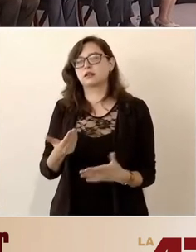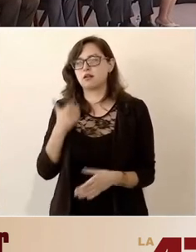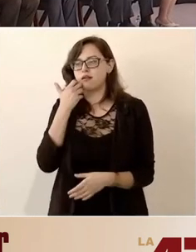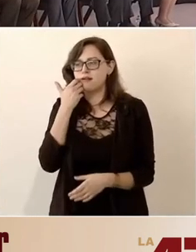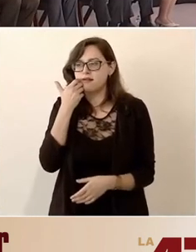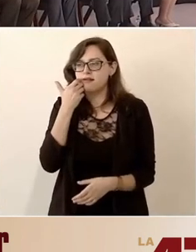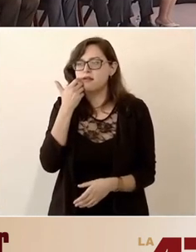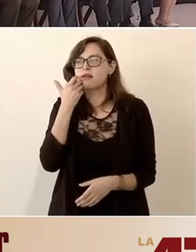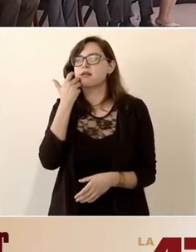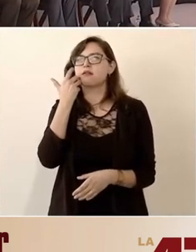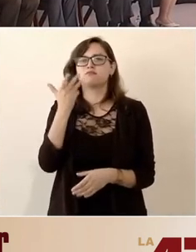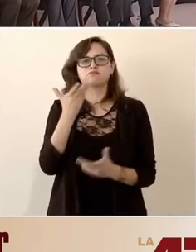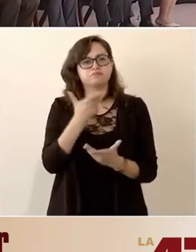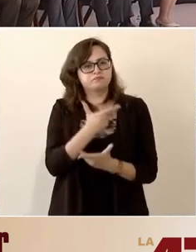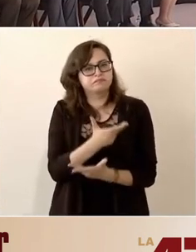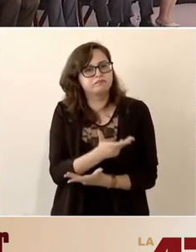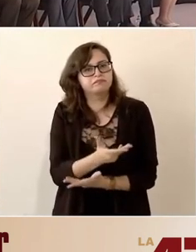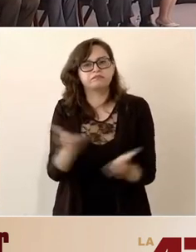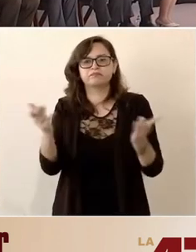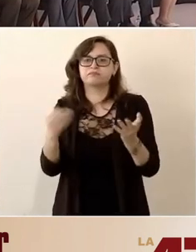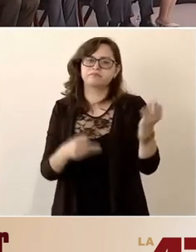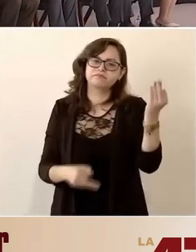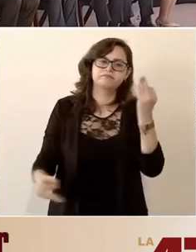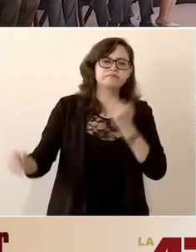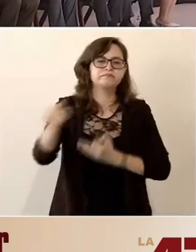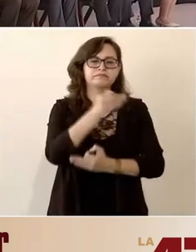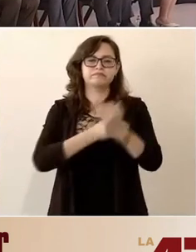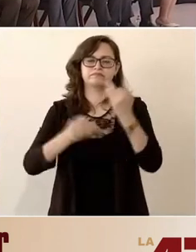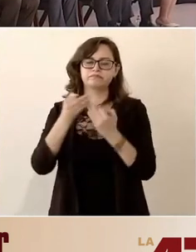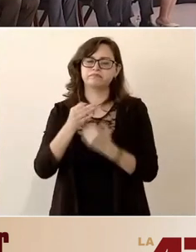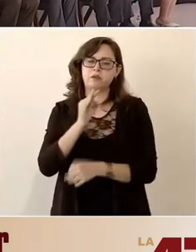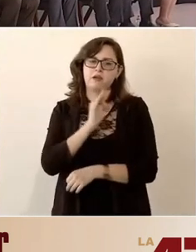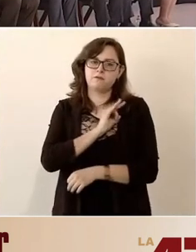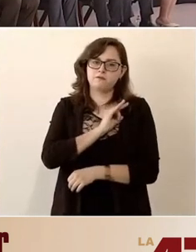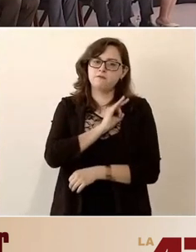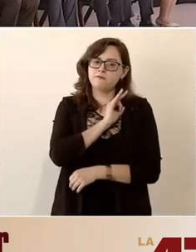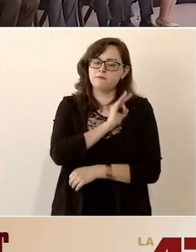a todos los marinos de nuestro país,